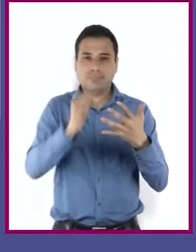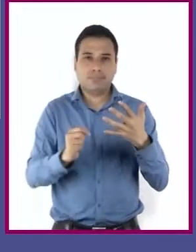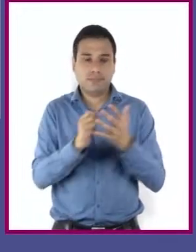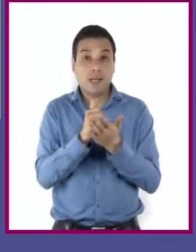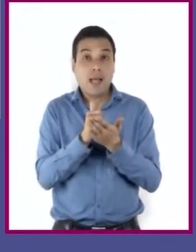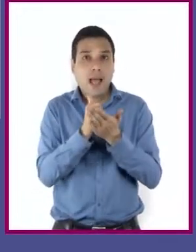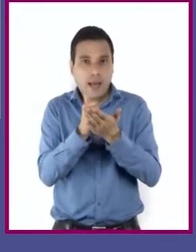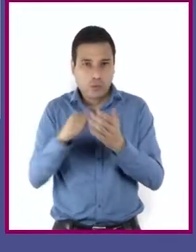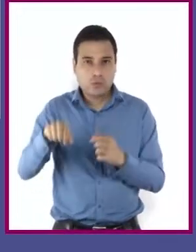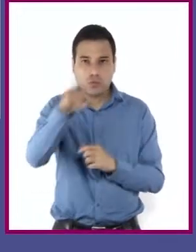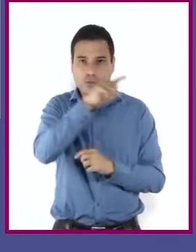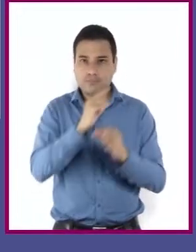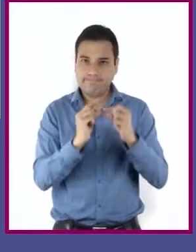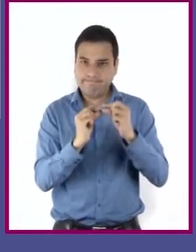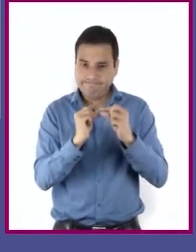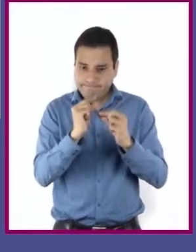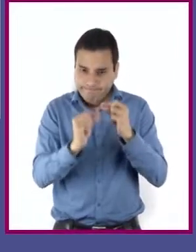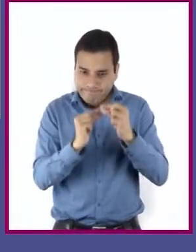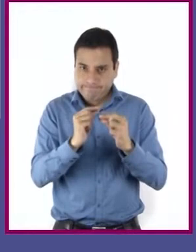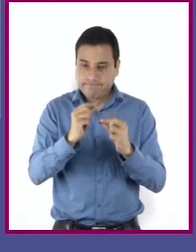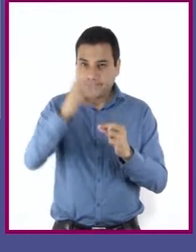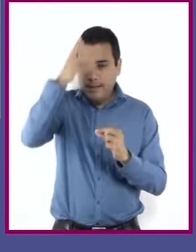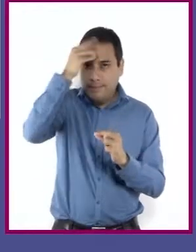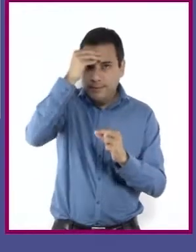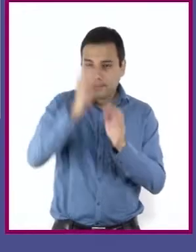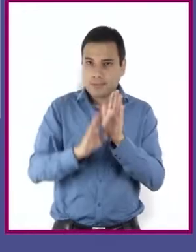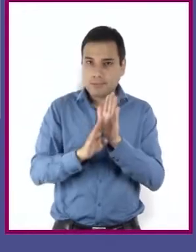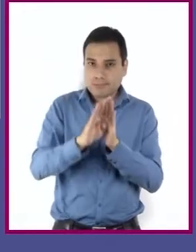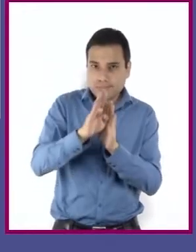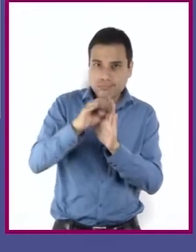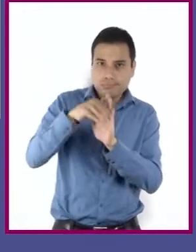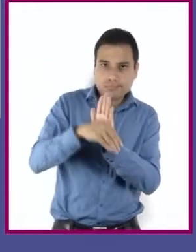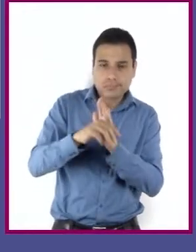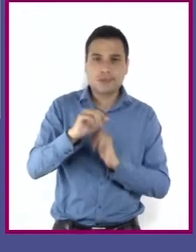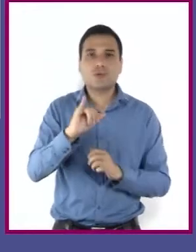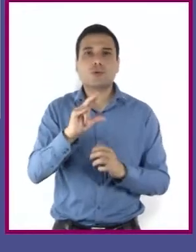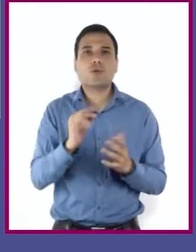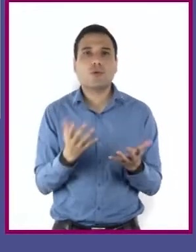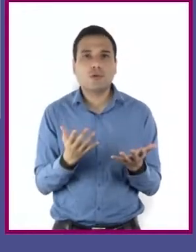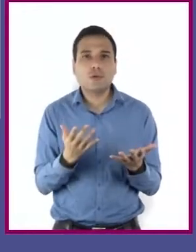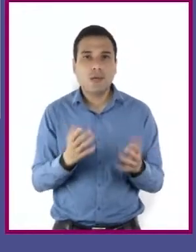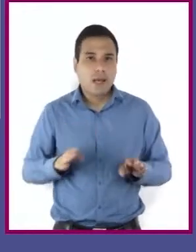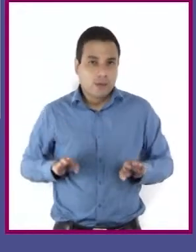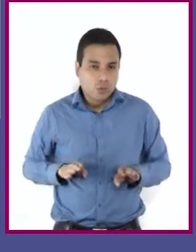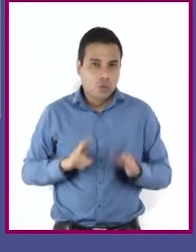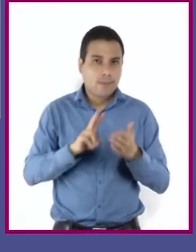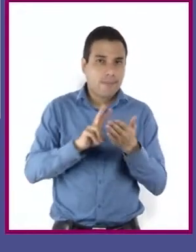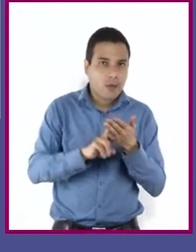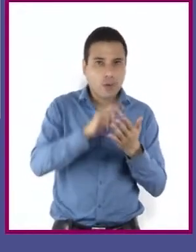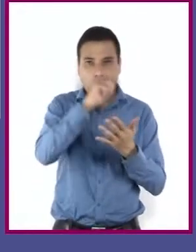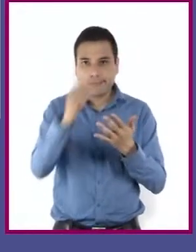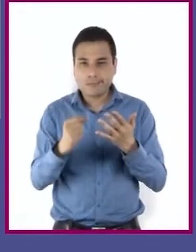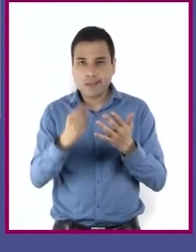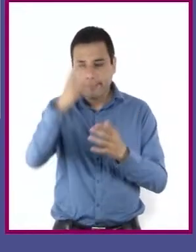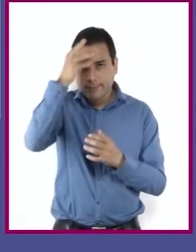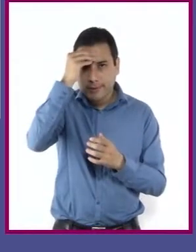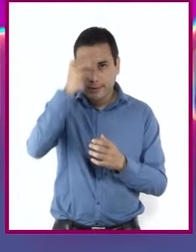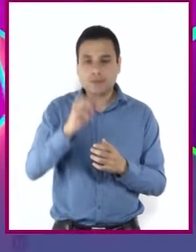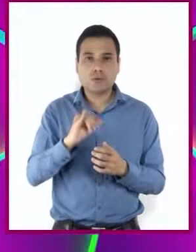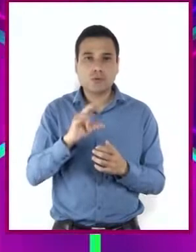de desarrollo de los conocimientos, las habilidades y actitudes o los valores en una misma escala